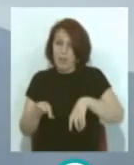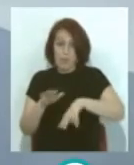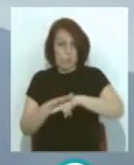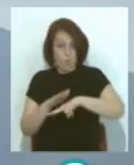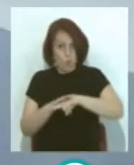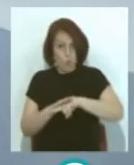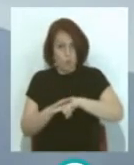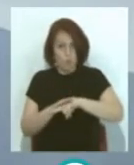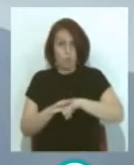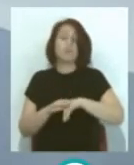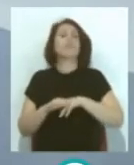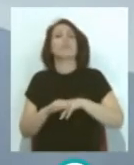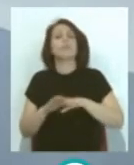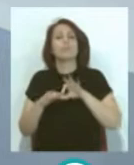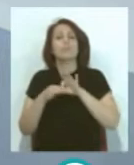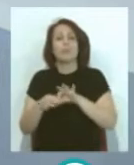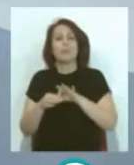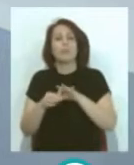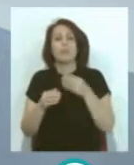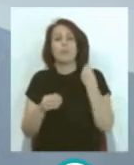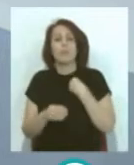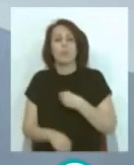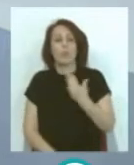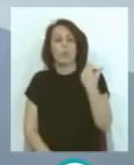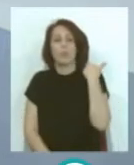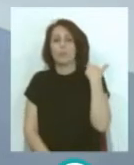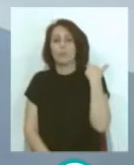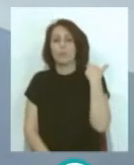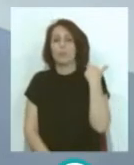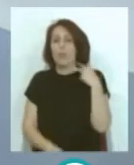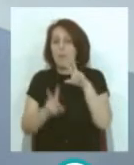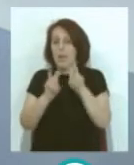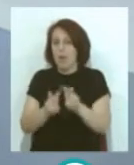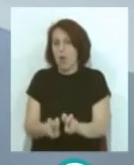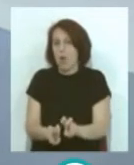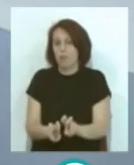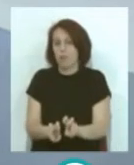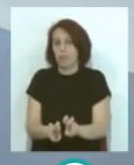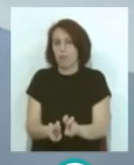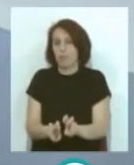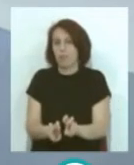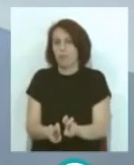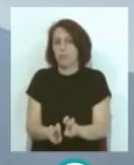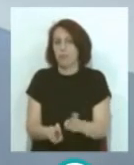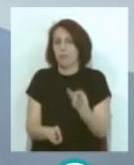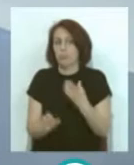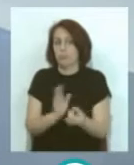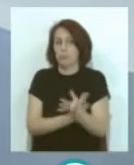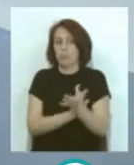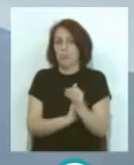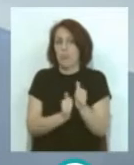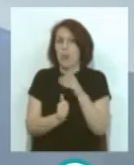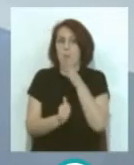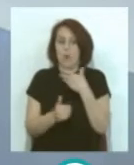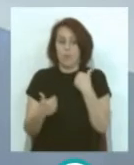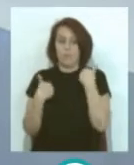Fútbol en referencia a lo que había salido también de esa investigación que iba a hacerse por parte de